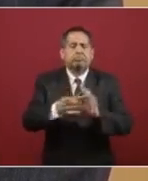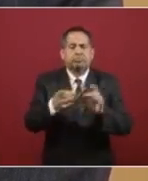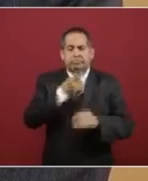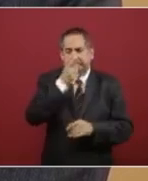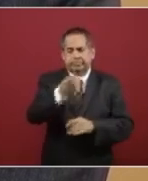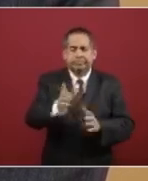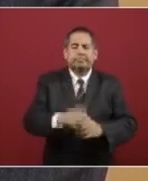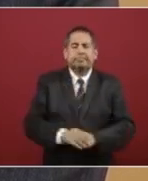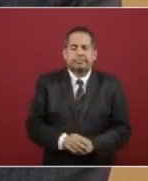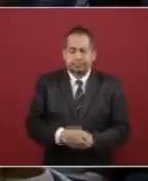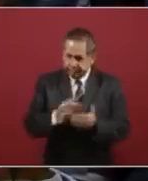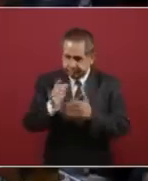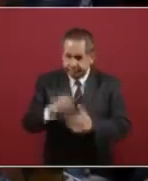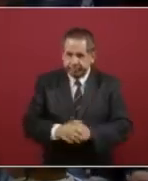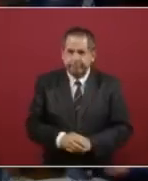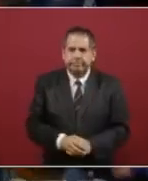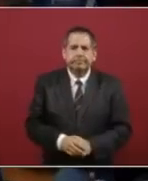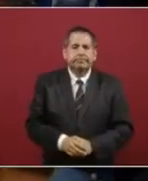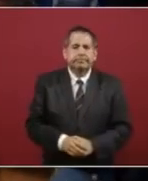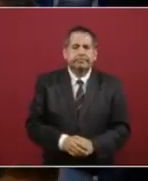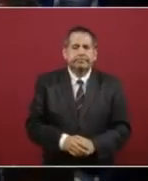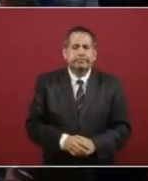yo comentarte. Gracias.